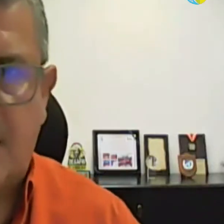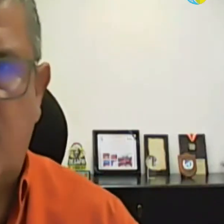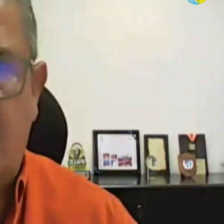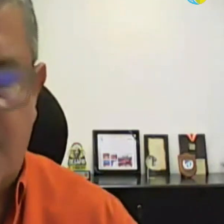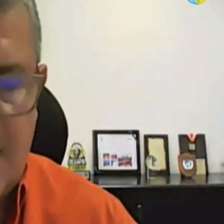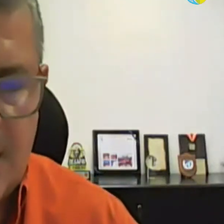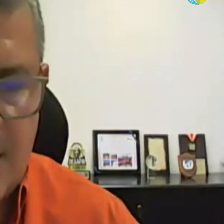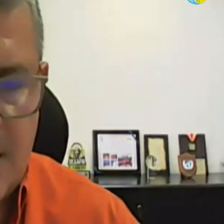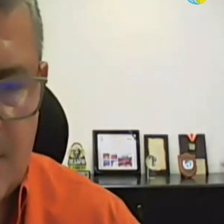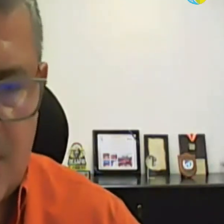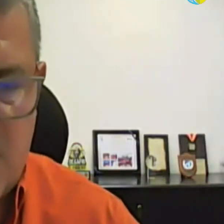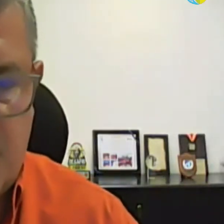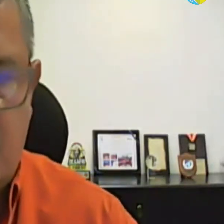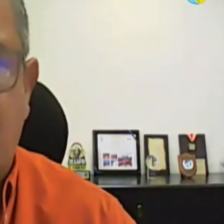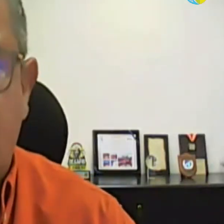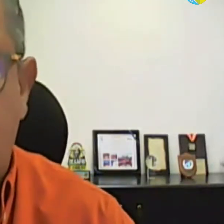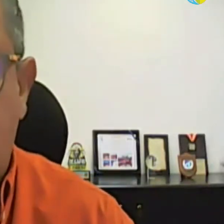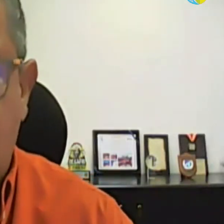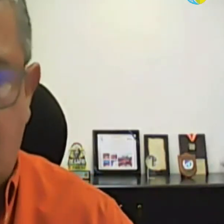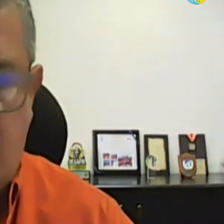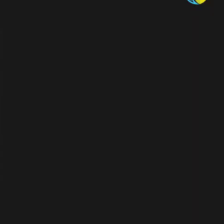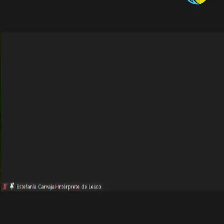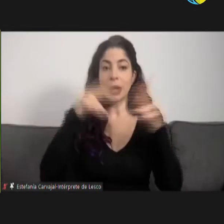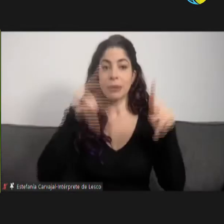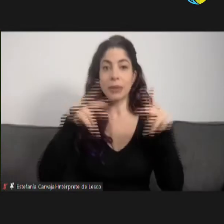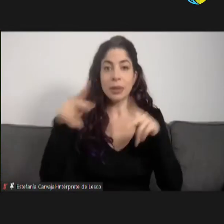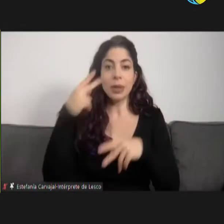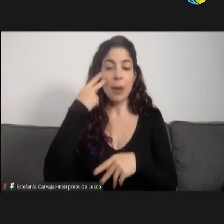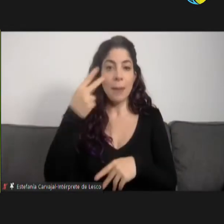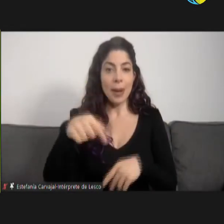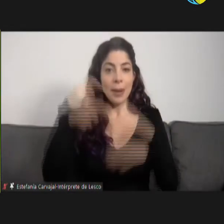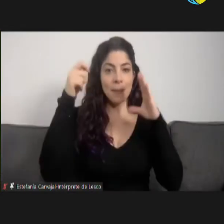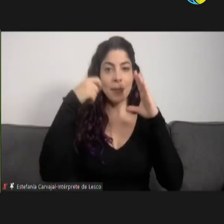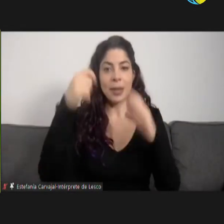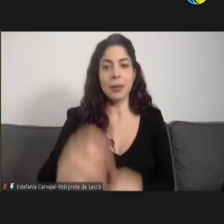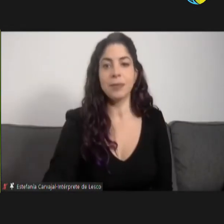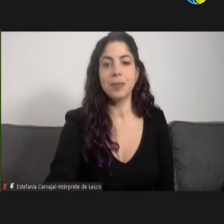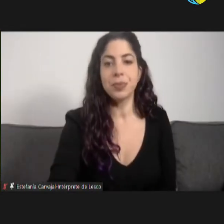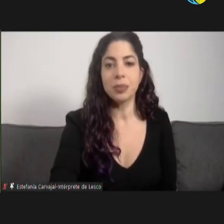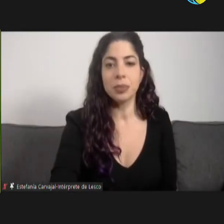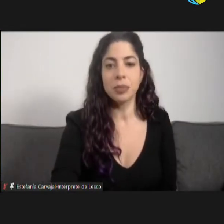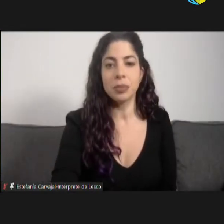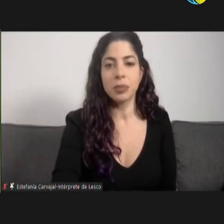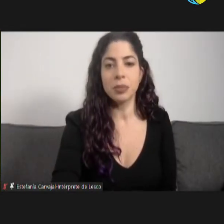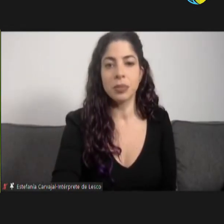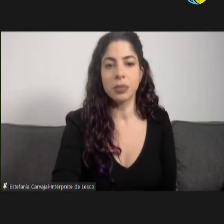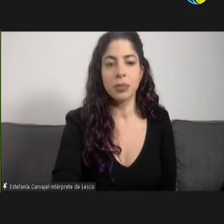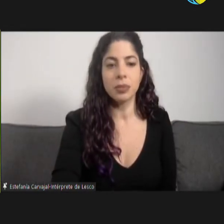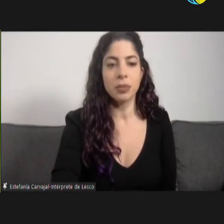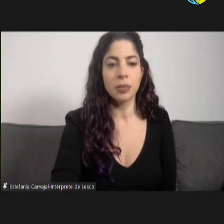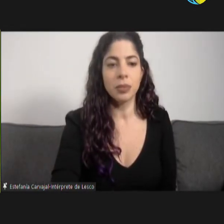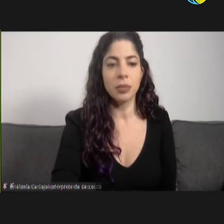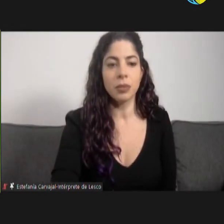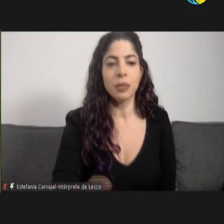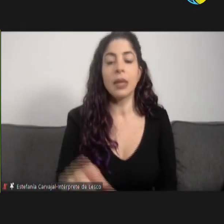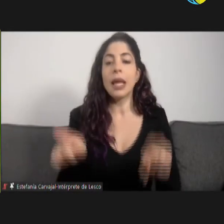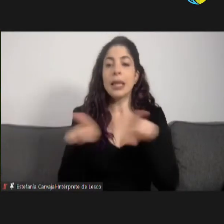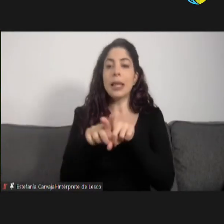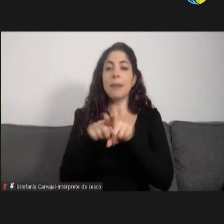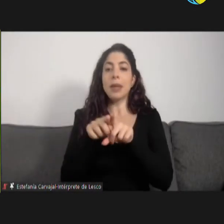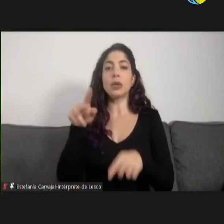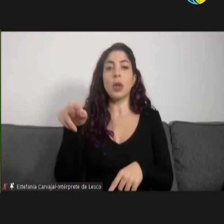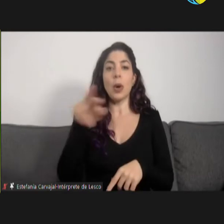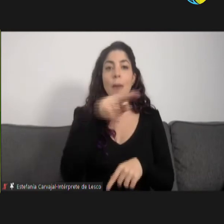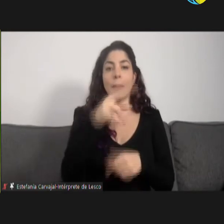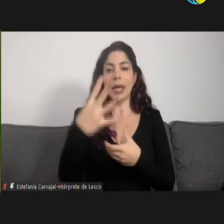Muchísimas gracias, muy buenas tardes a todas las personas que siguen esta transmisión y también a los colegas que están formando parte de